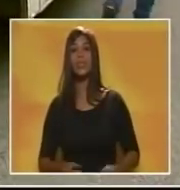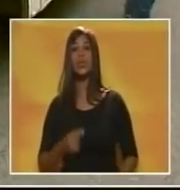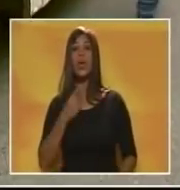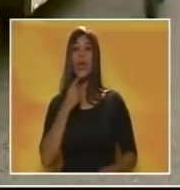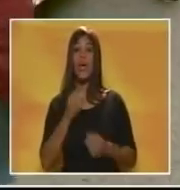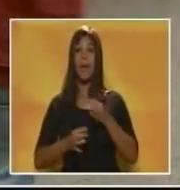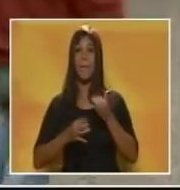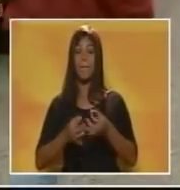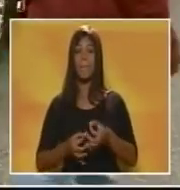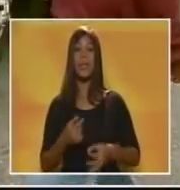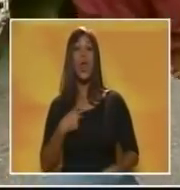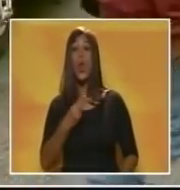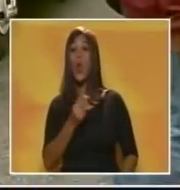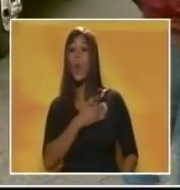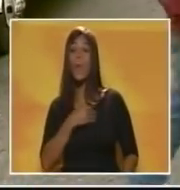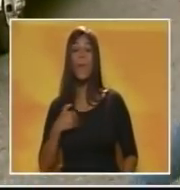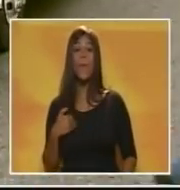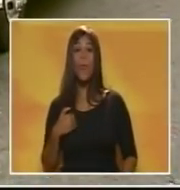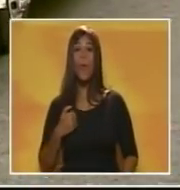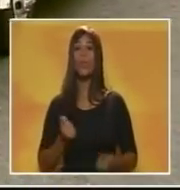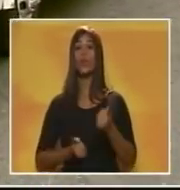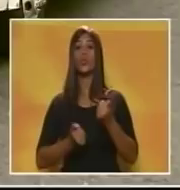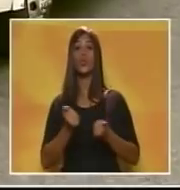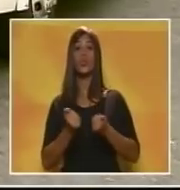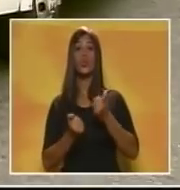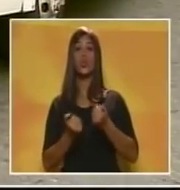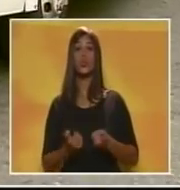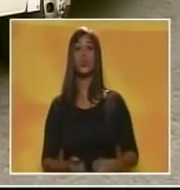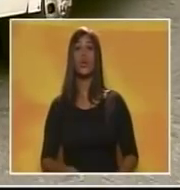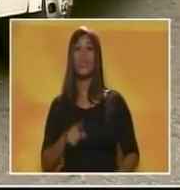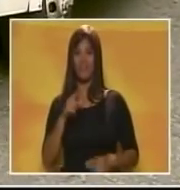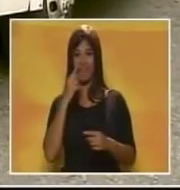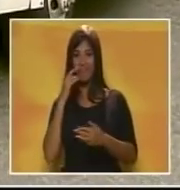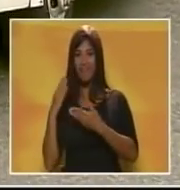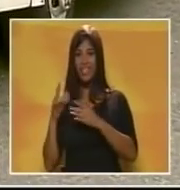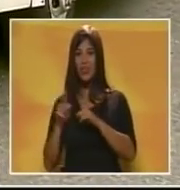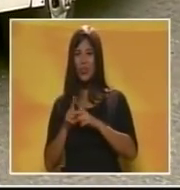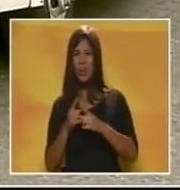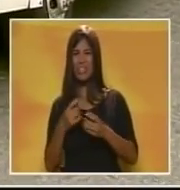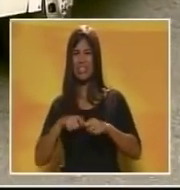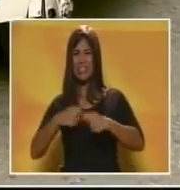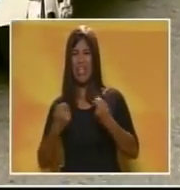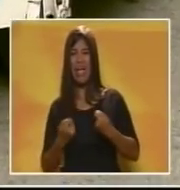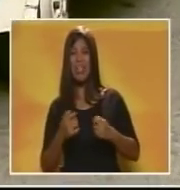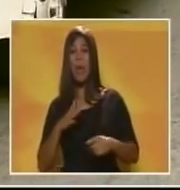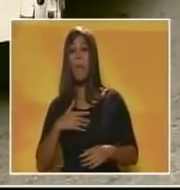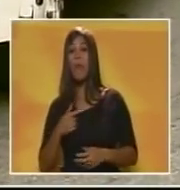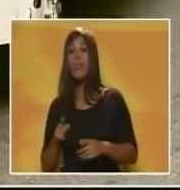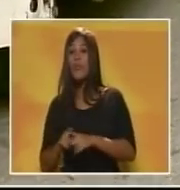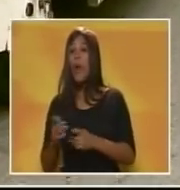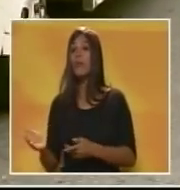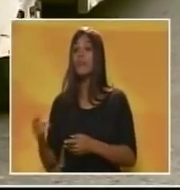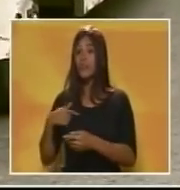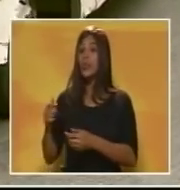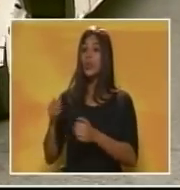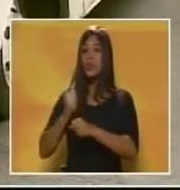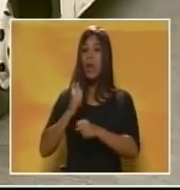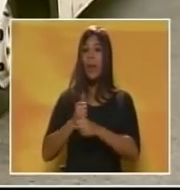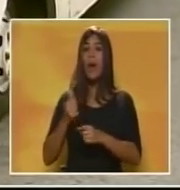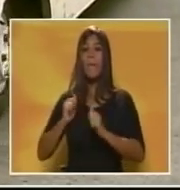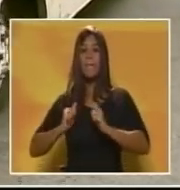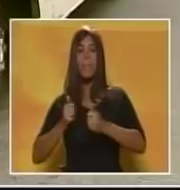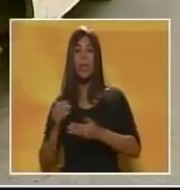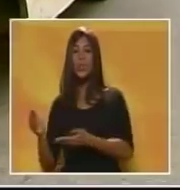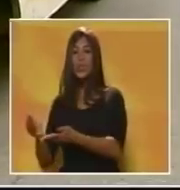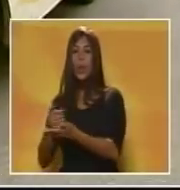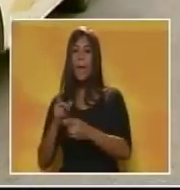Señalan que no pueden operar con sus unidades para continuar prestando el servicio a